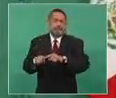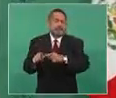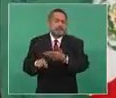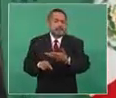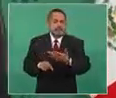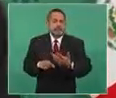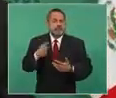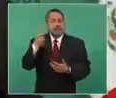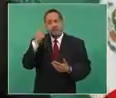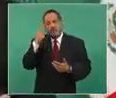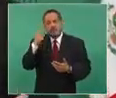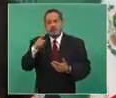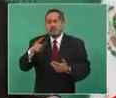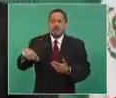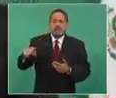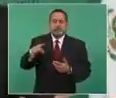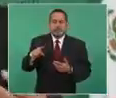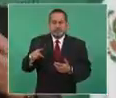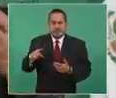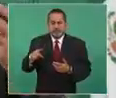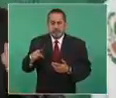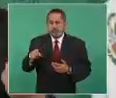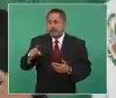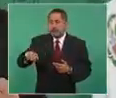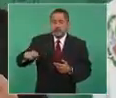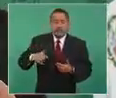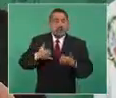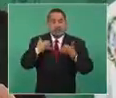para que no sean enganchados